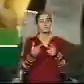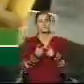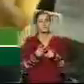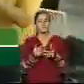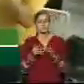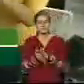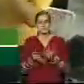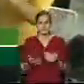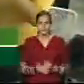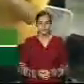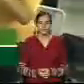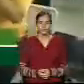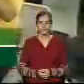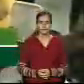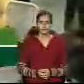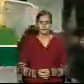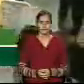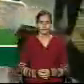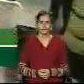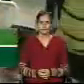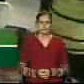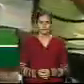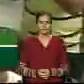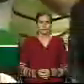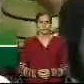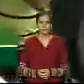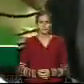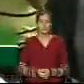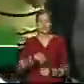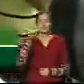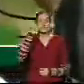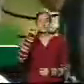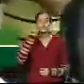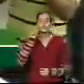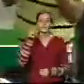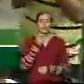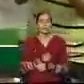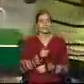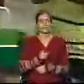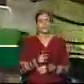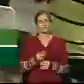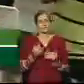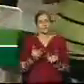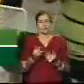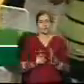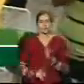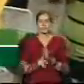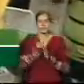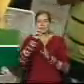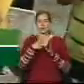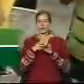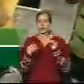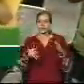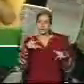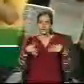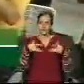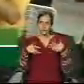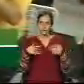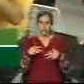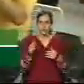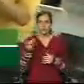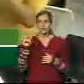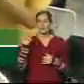Entonces, comandante, sus instrucciones serán cumplidas. Desarrollaremos la actividad